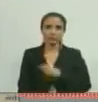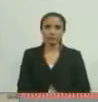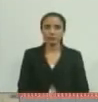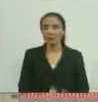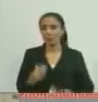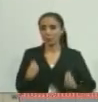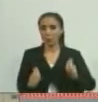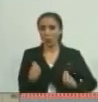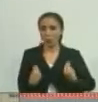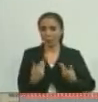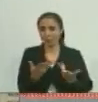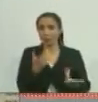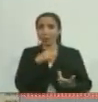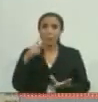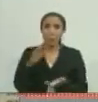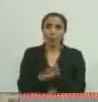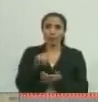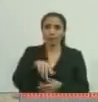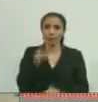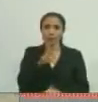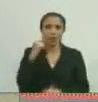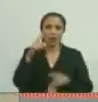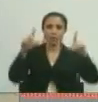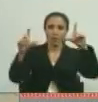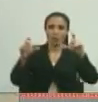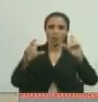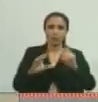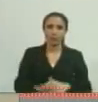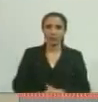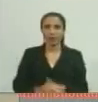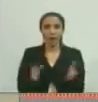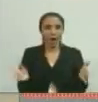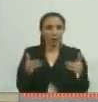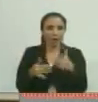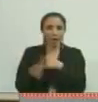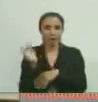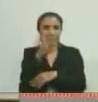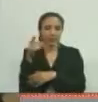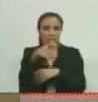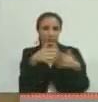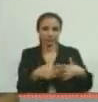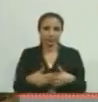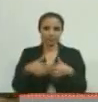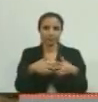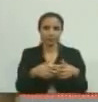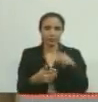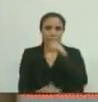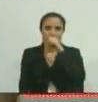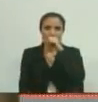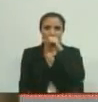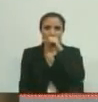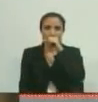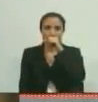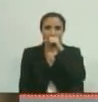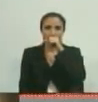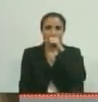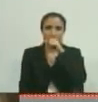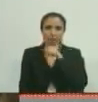Desesperación y muerte en Venezuela. Y ponen una foto cargando las cajas con la bandera de Estados Unidos. ¡Ey! Esto no es